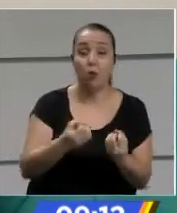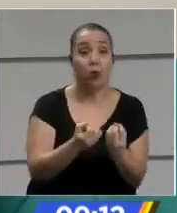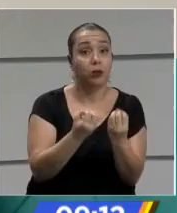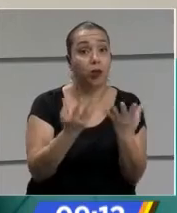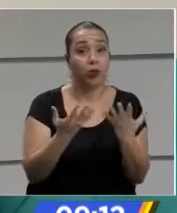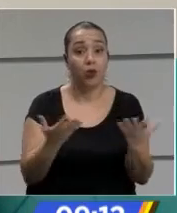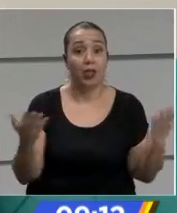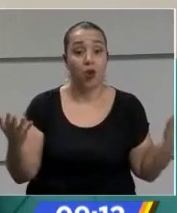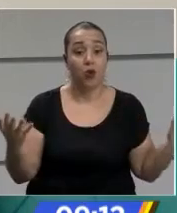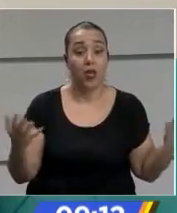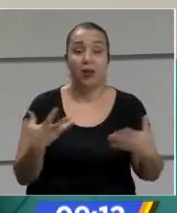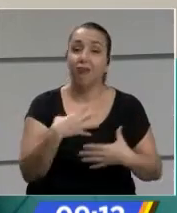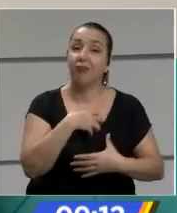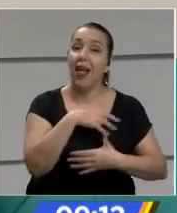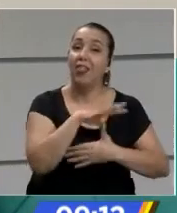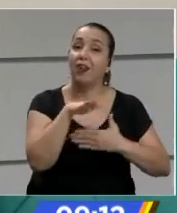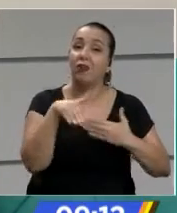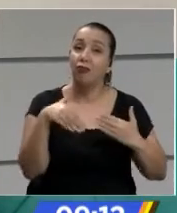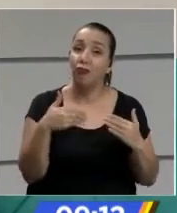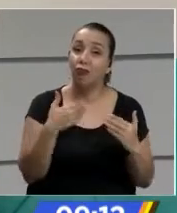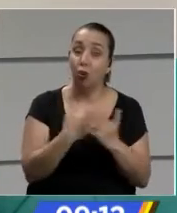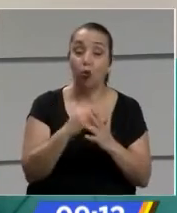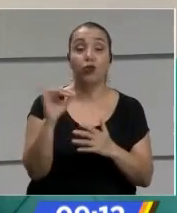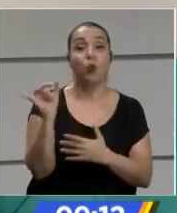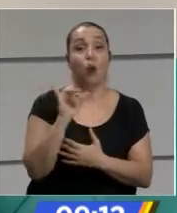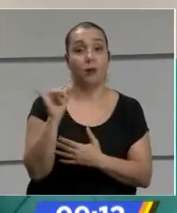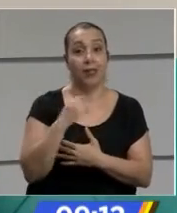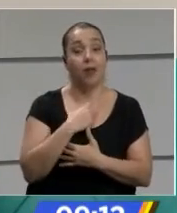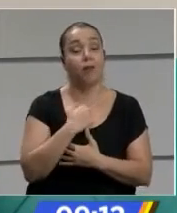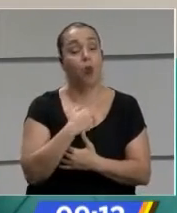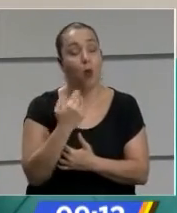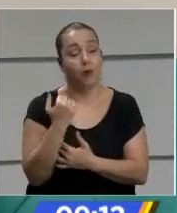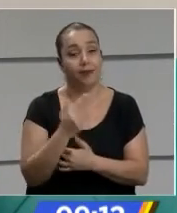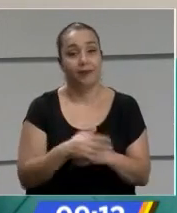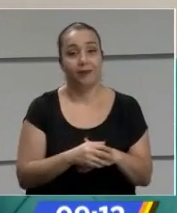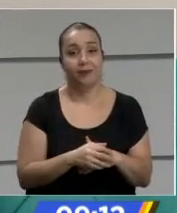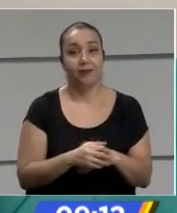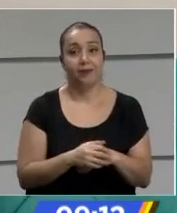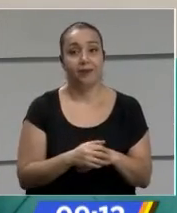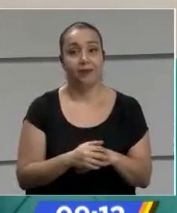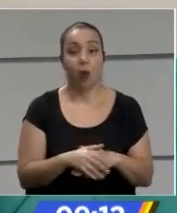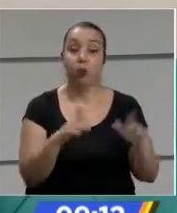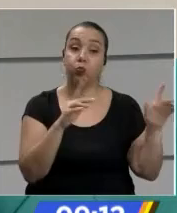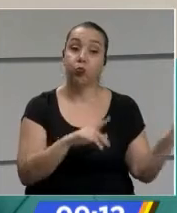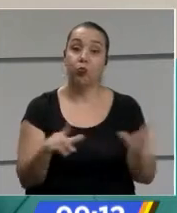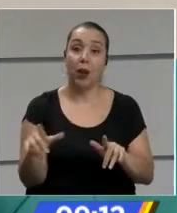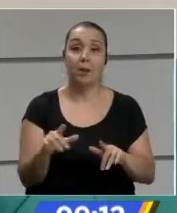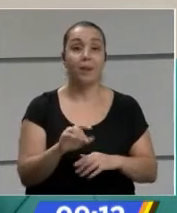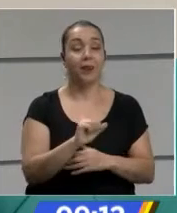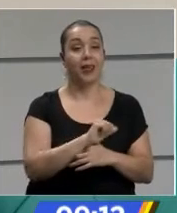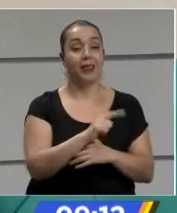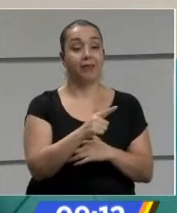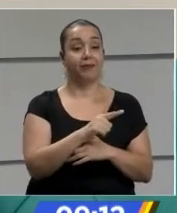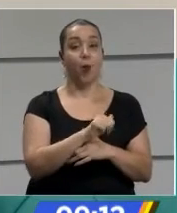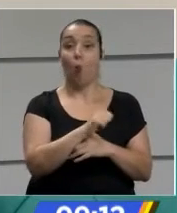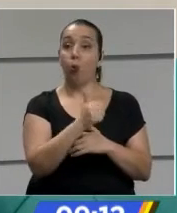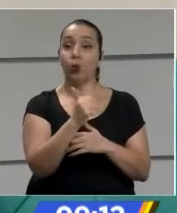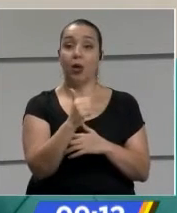Y es de todos. Y ahí empezó la evangelización de Costa Rica. Exacto. A partir de ese momento. Exacto. Listo. Vamos con la que